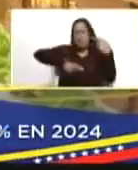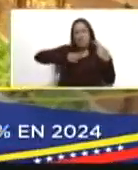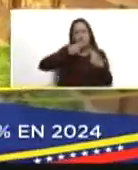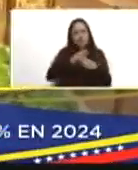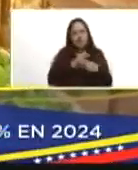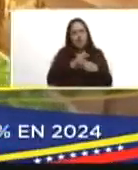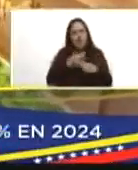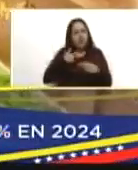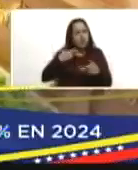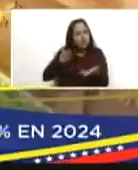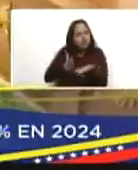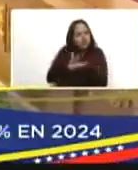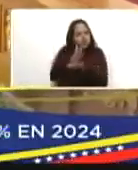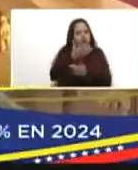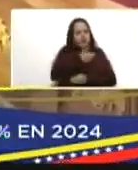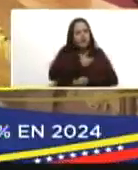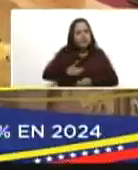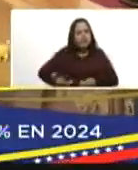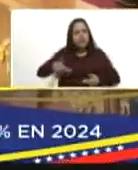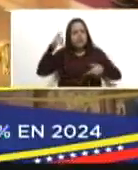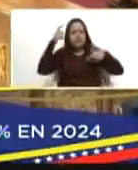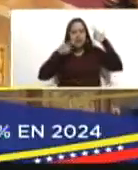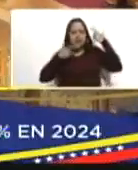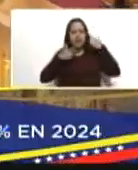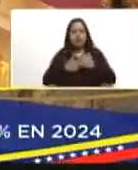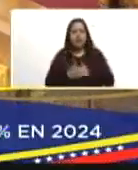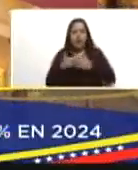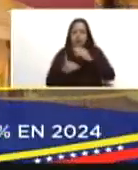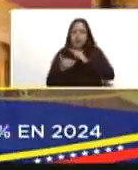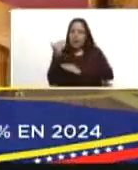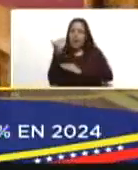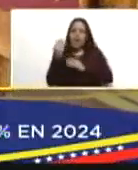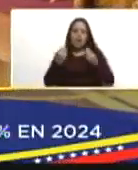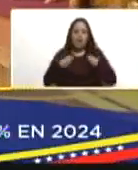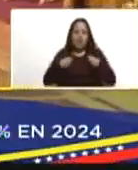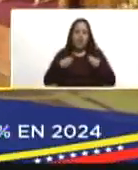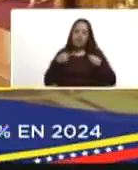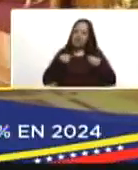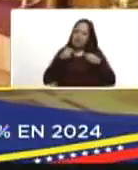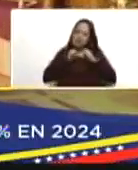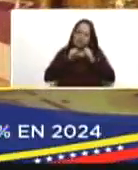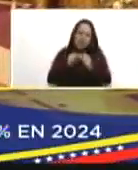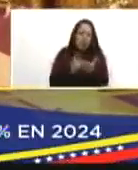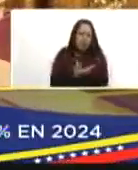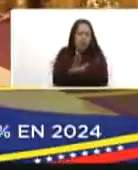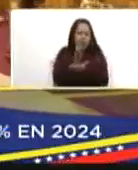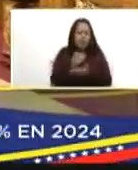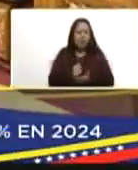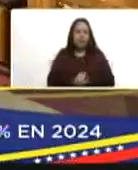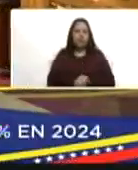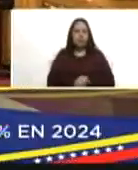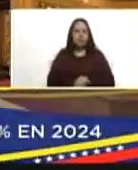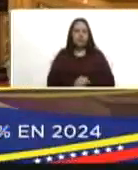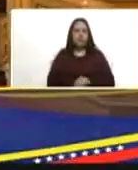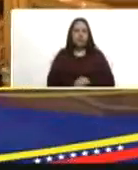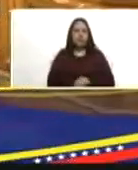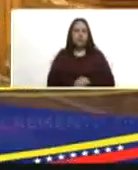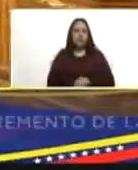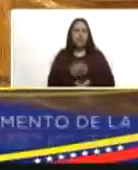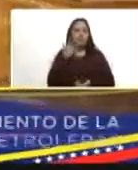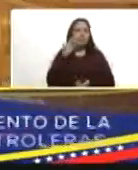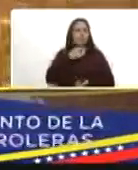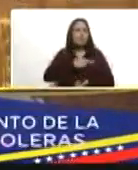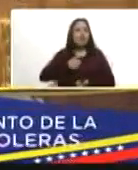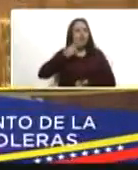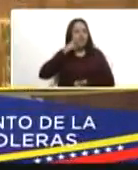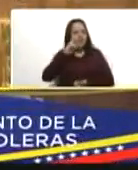fui Leal al comandante Chávez Más allá de su vida le soy Leal y cuando uno ve